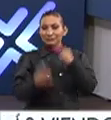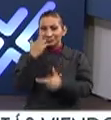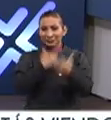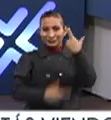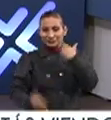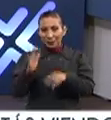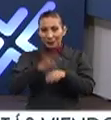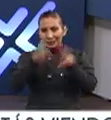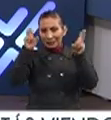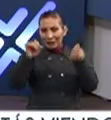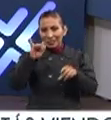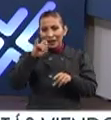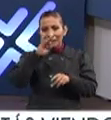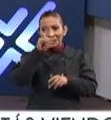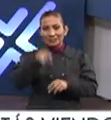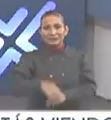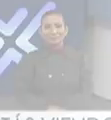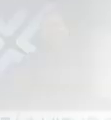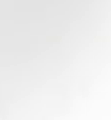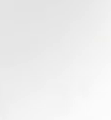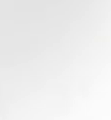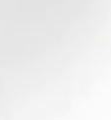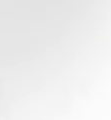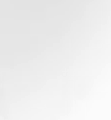y regresamos con más temas en Interfaz.